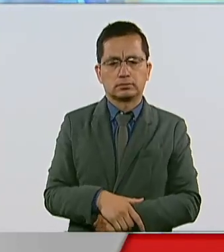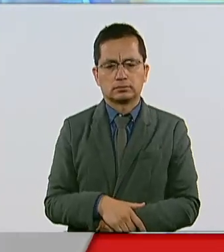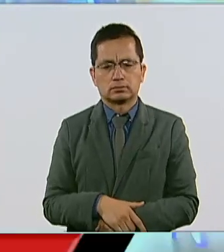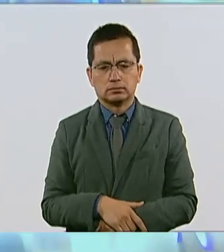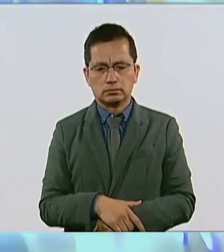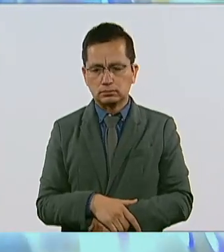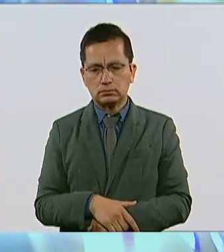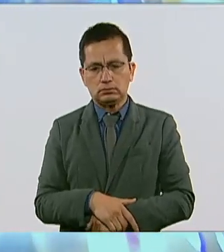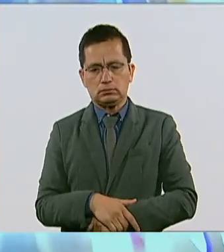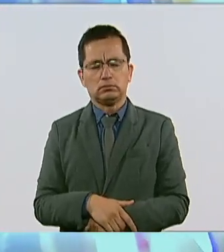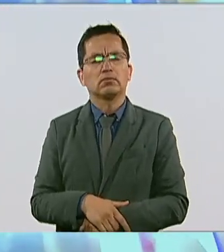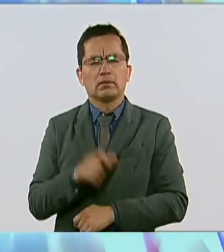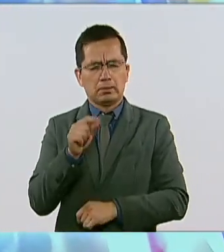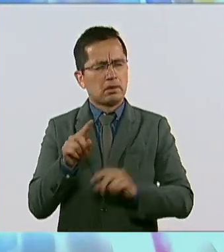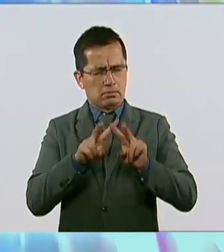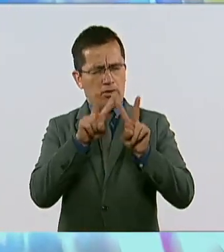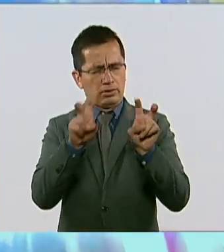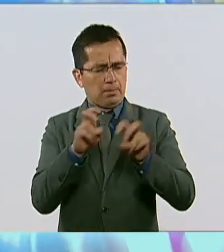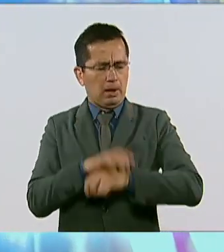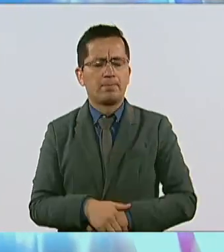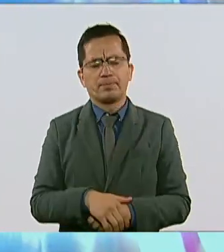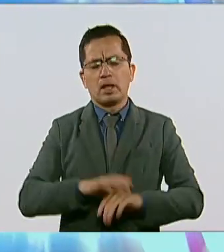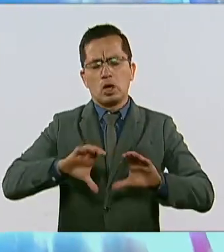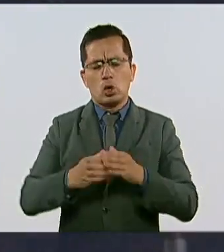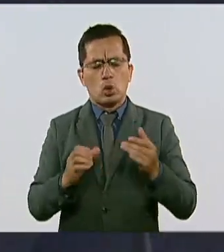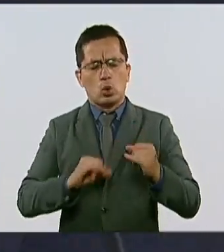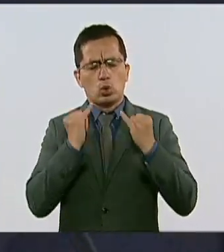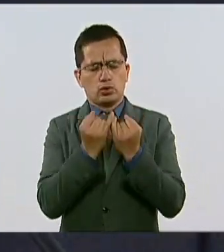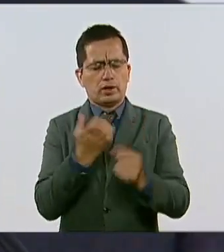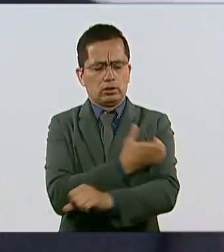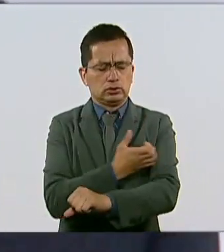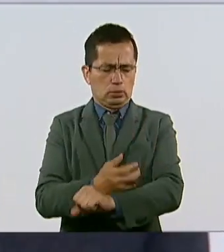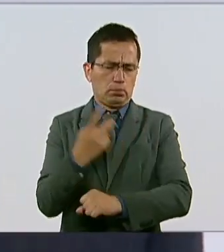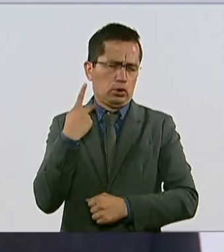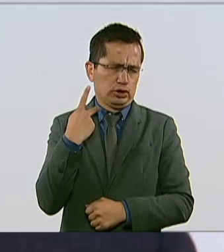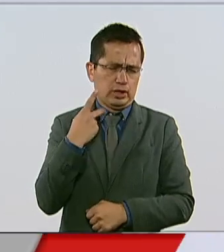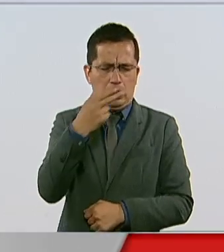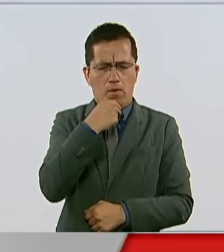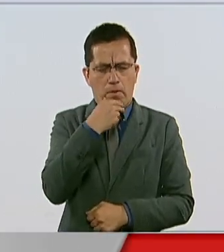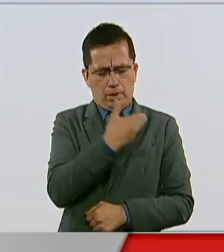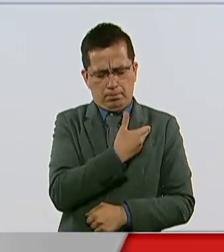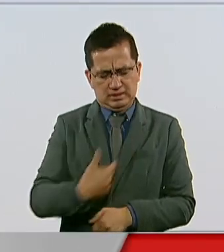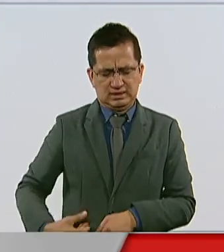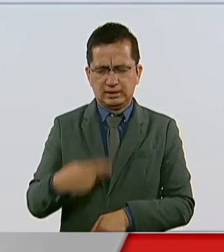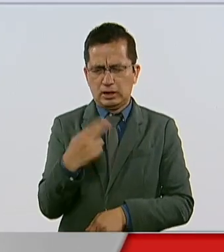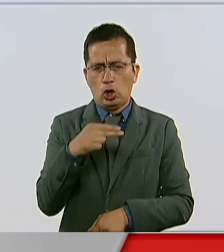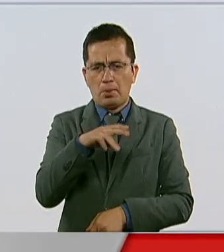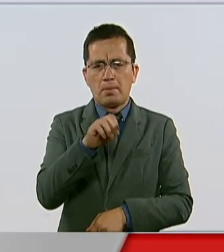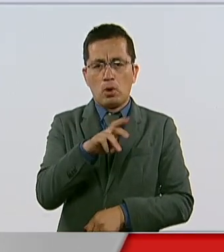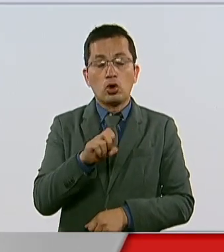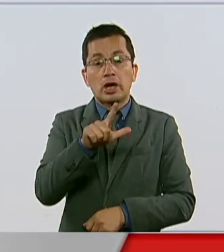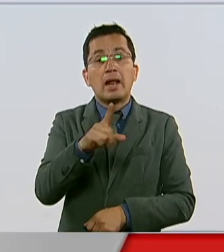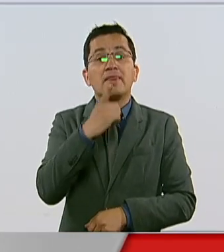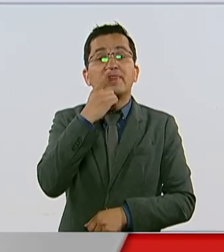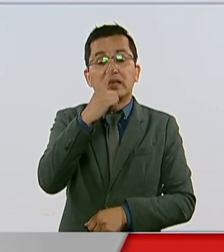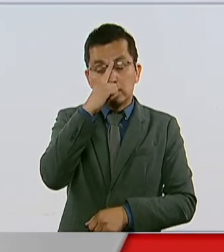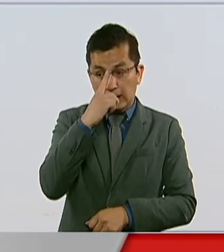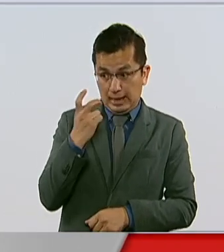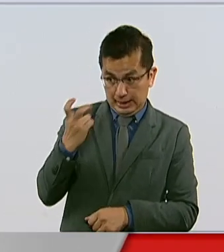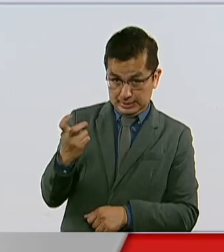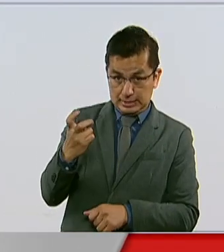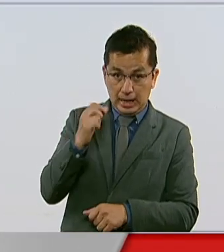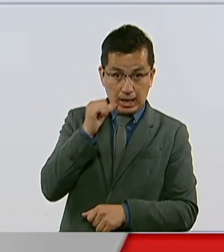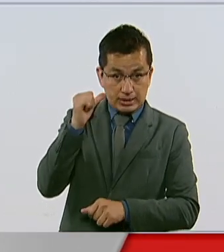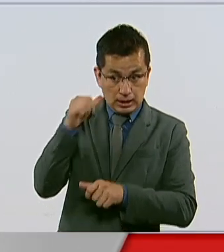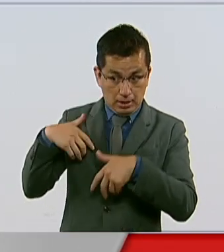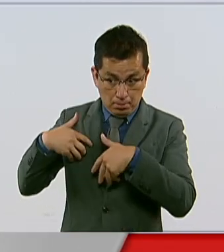Y al referirse a estos acontecimientos, el presidente de la Junta de Coordinación Política, el senador Ricardo Monreal Ávila, dijo que la marcha de ayer debe respetarse,